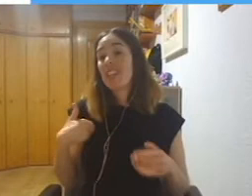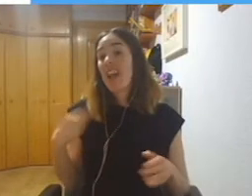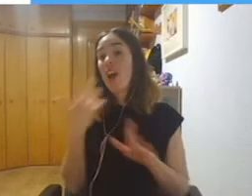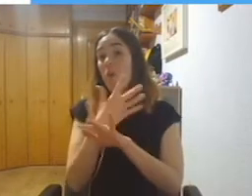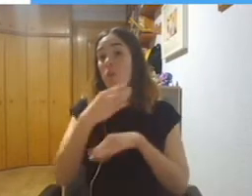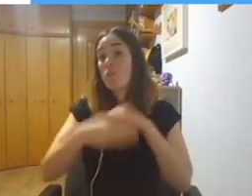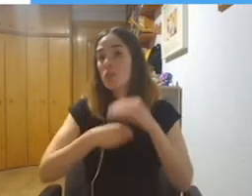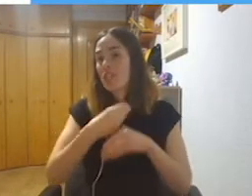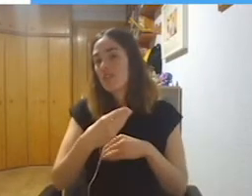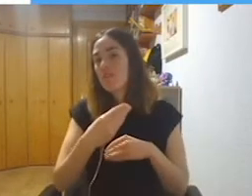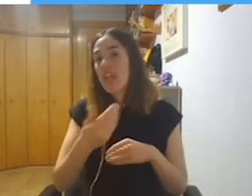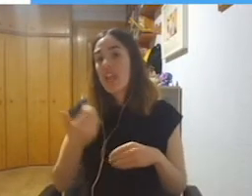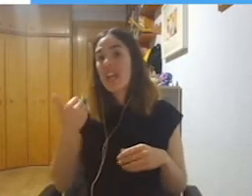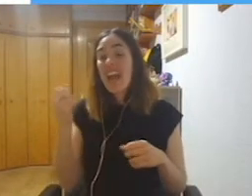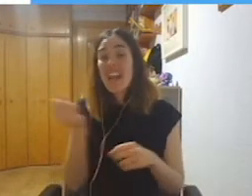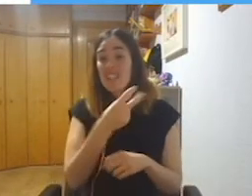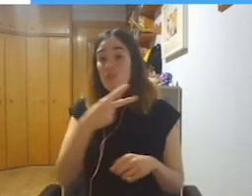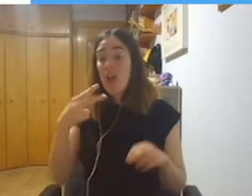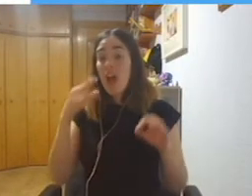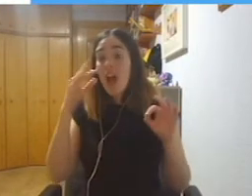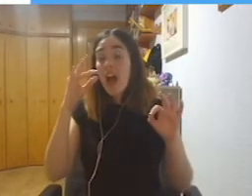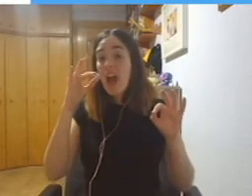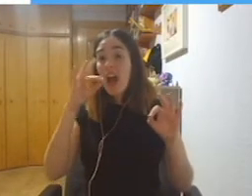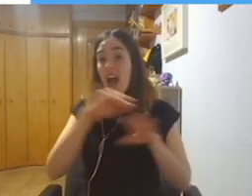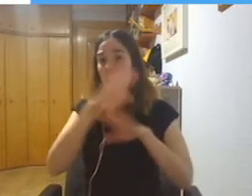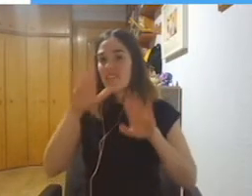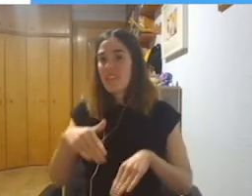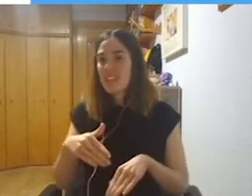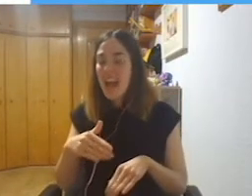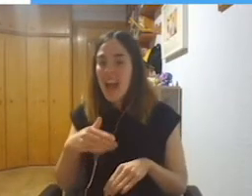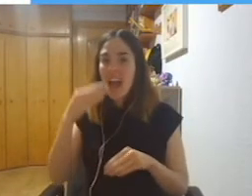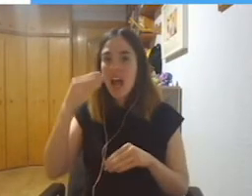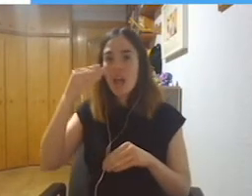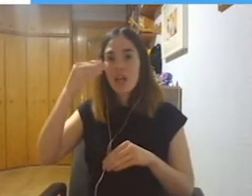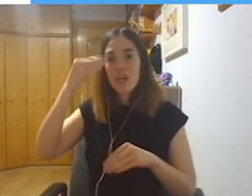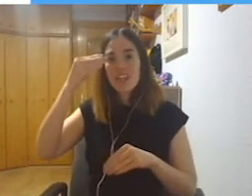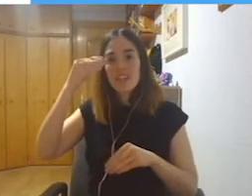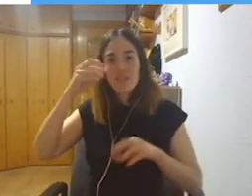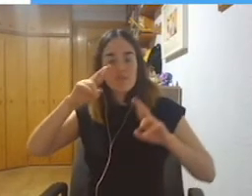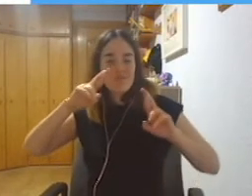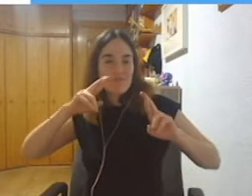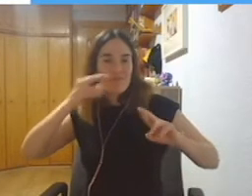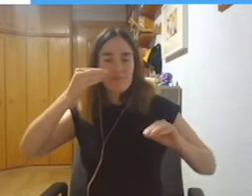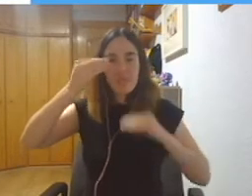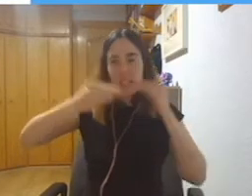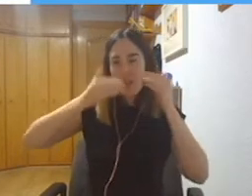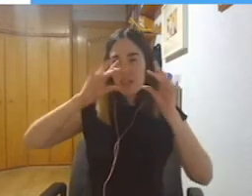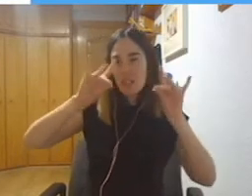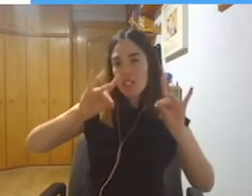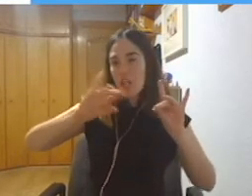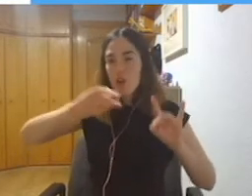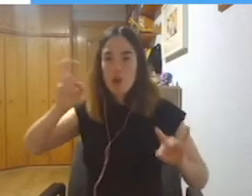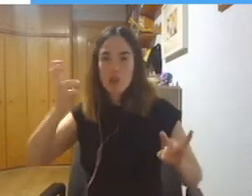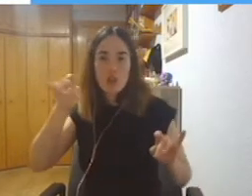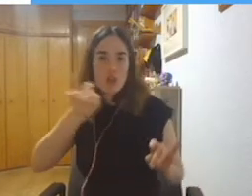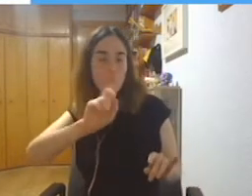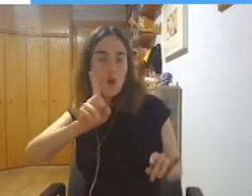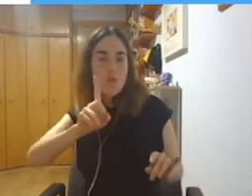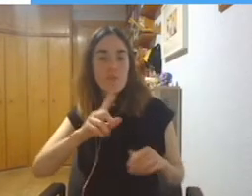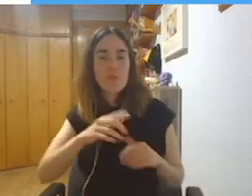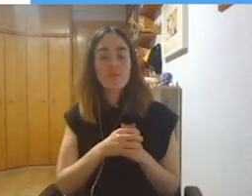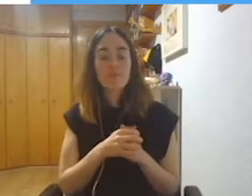juego y bueno, son resultados que a veces se esperaban, a veces no se esperaban.